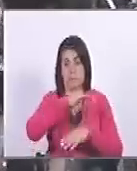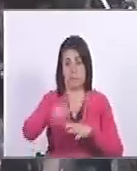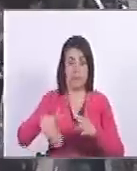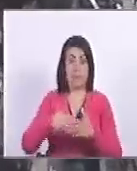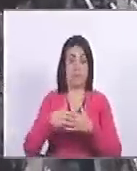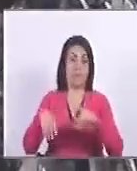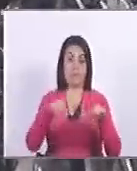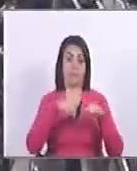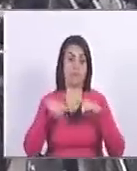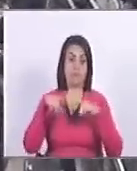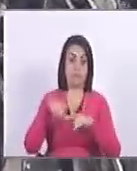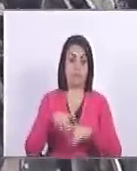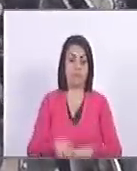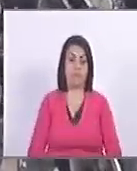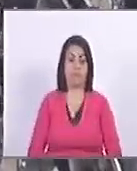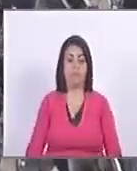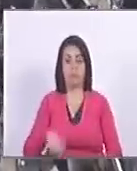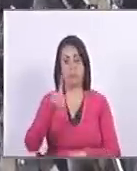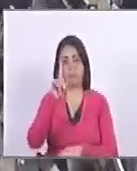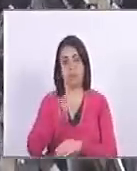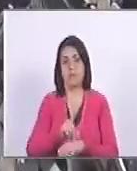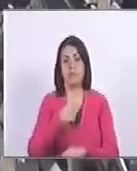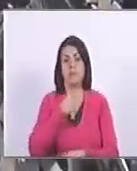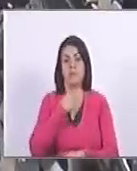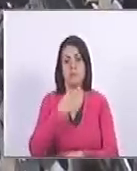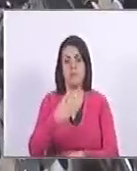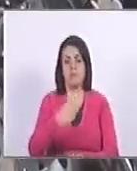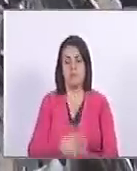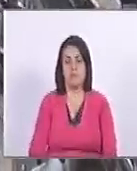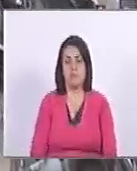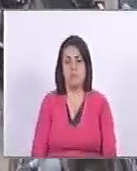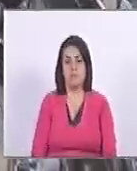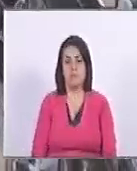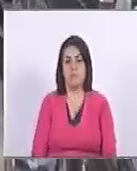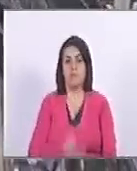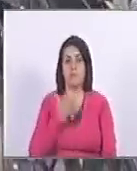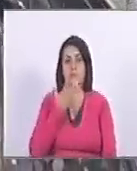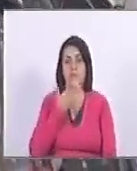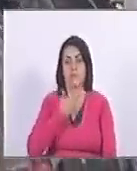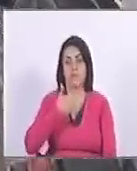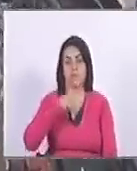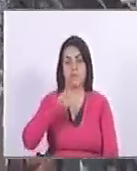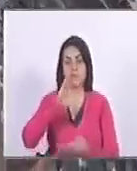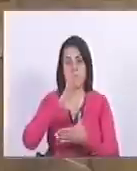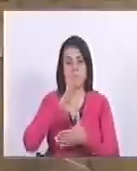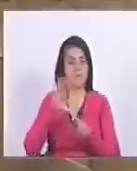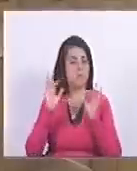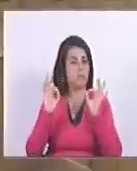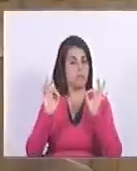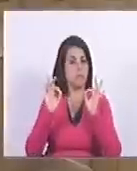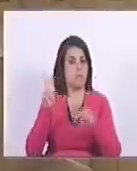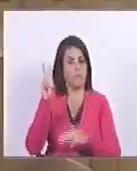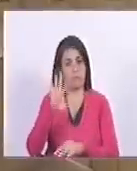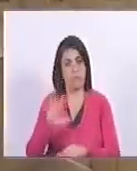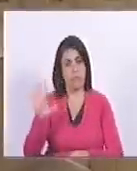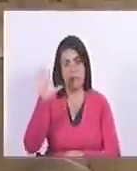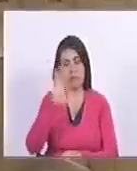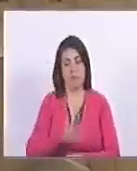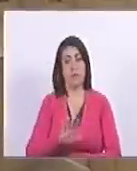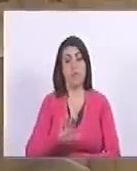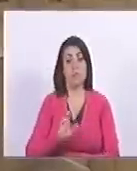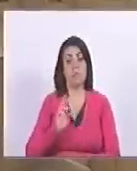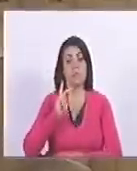los territorios se unifican las voces. En nuestro caso, en nuestra América, y en particular en Venezuela,